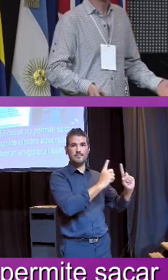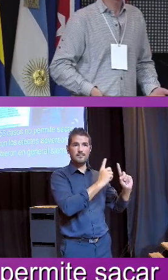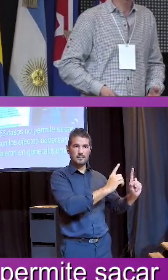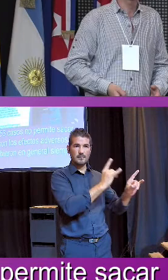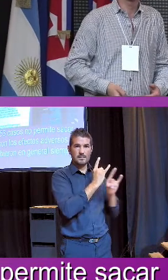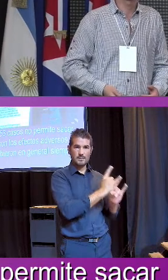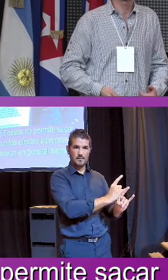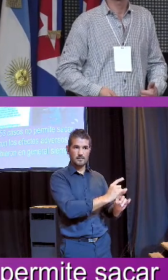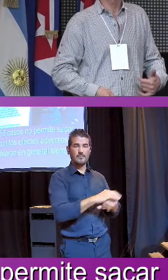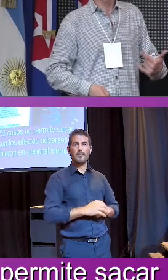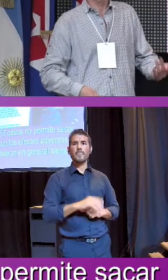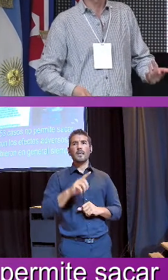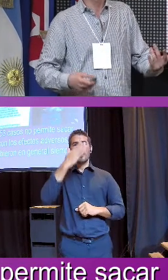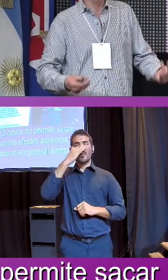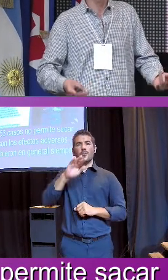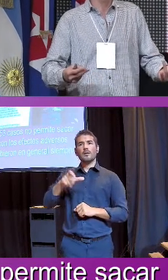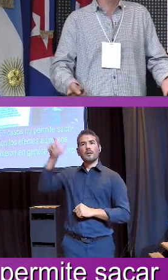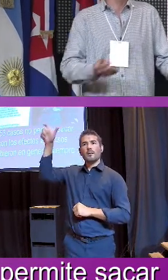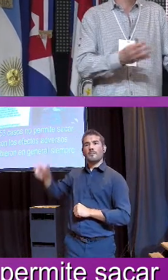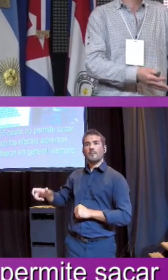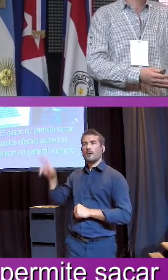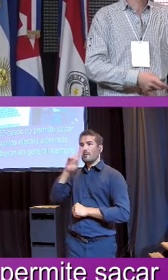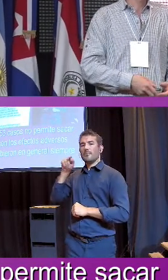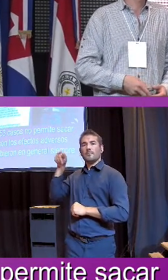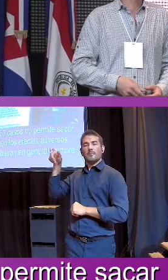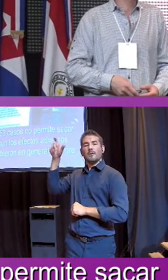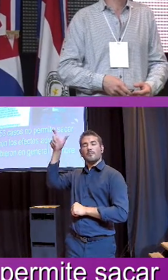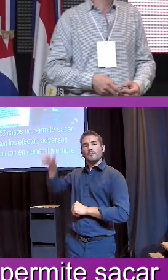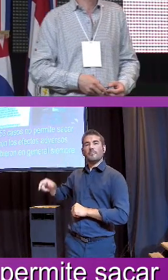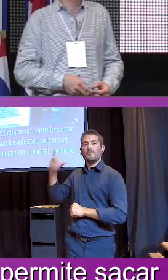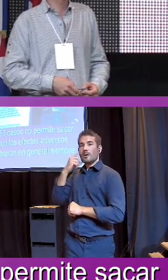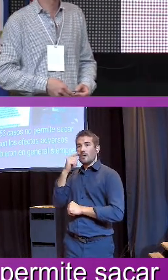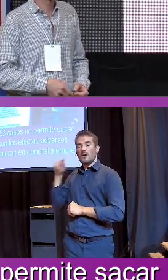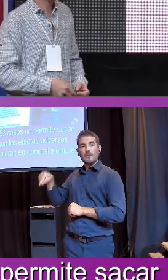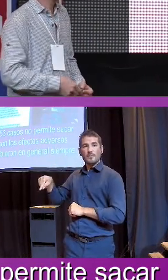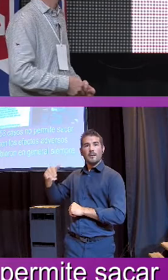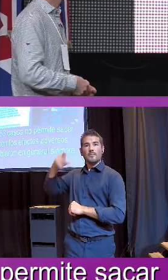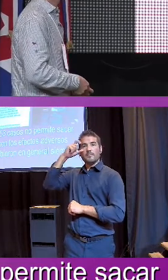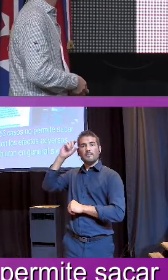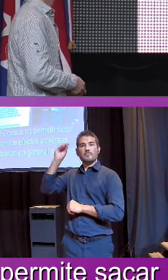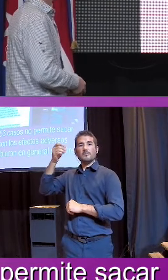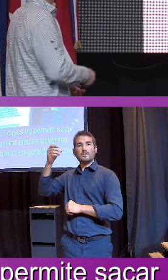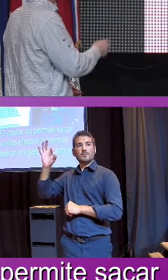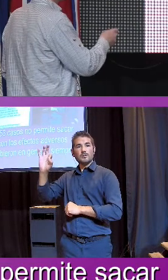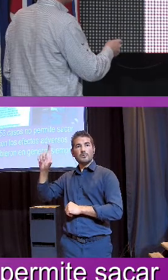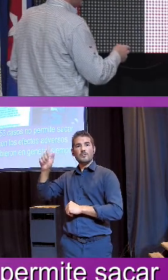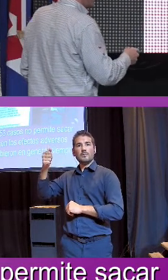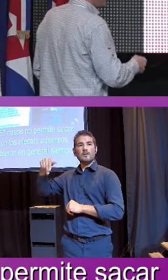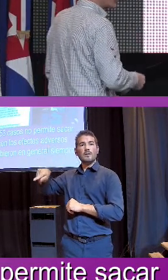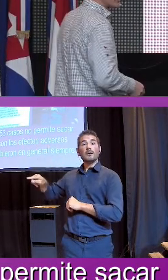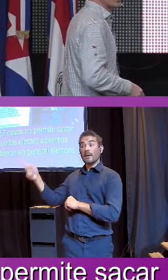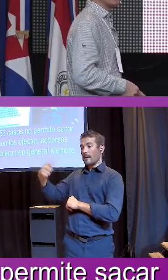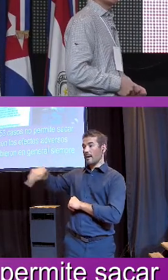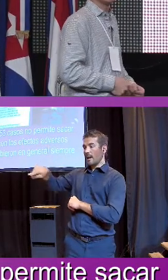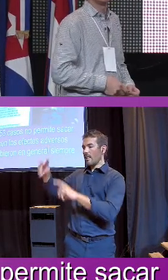Después apareció Mechoulam, ¿se acuerdan el que les dije, el israelí que describió los primeros cannabinoides endógenos en los 80? Pues el equipo de él